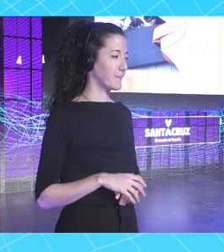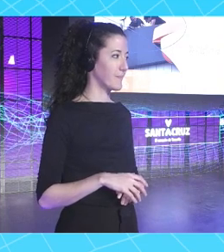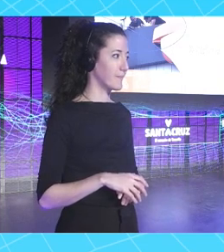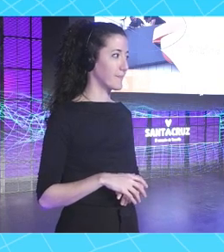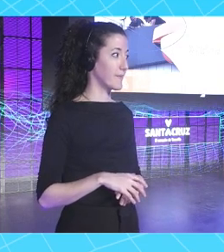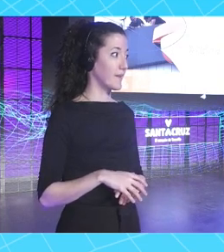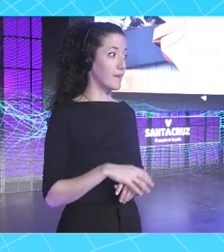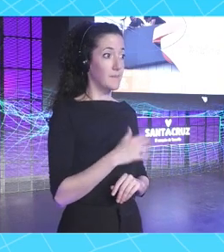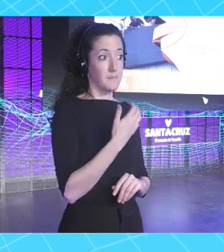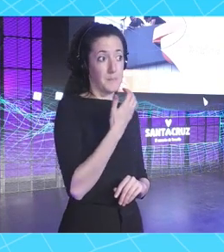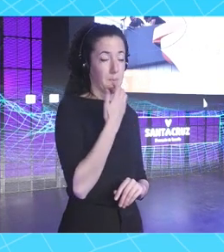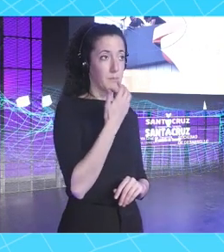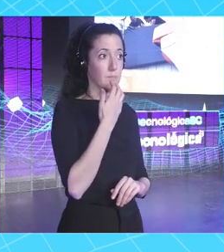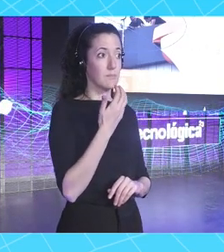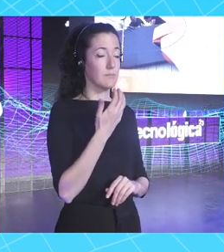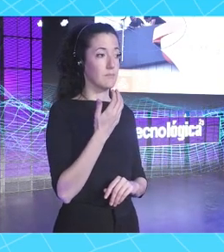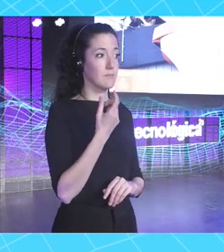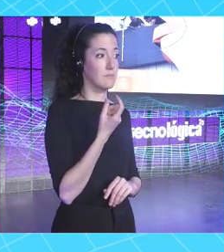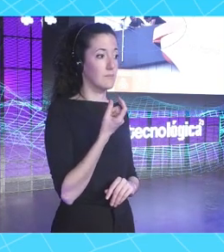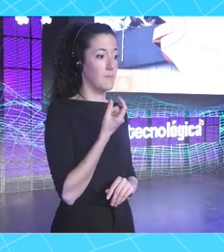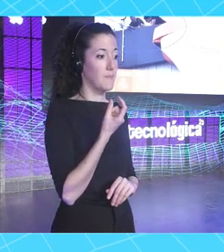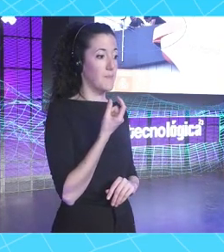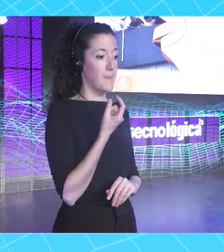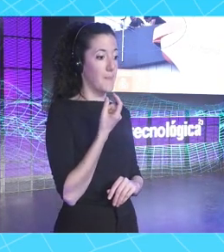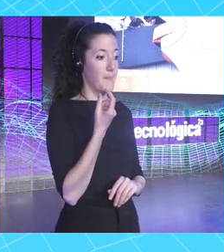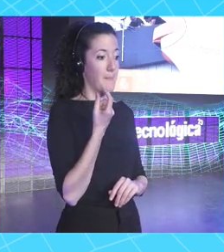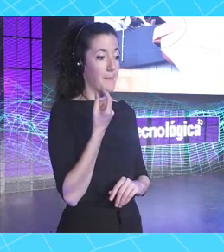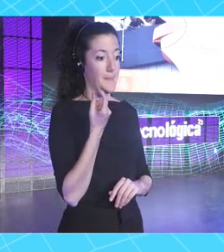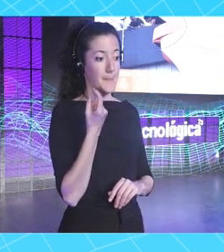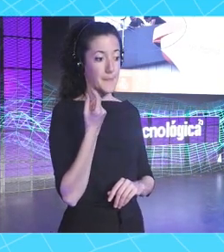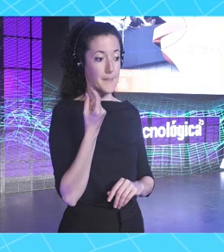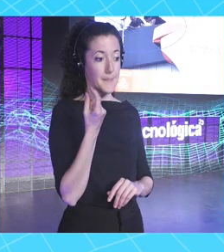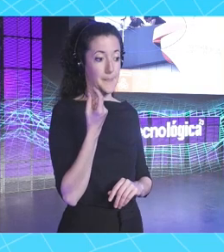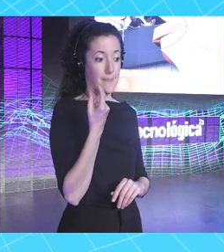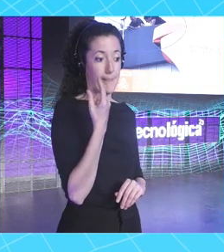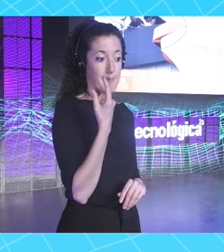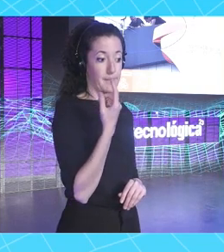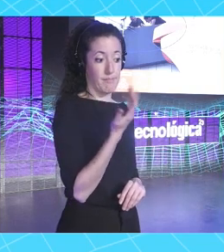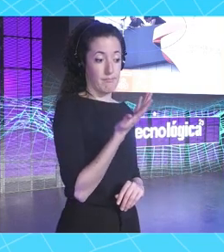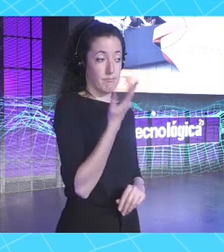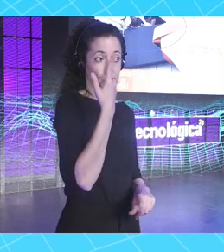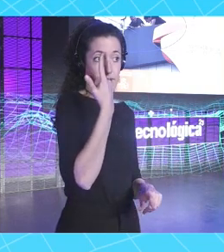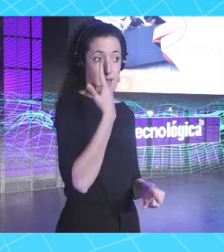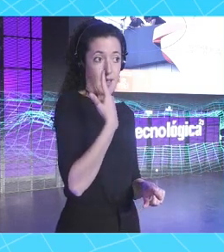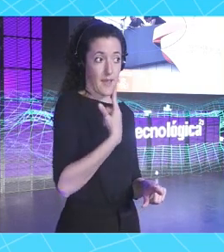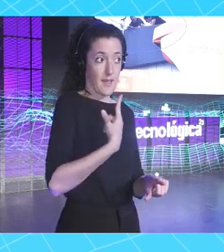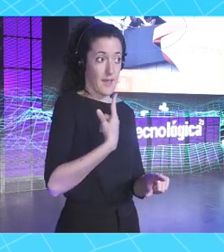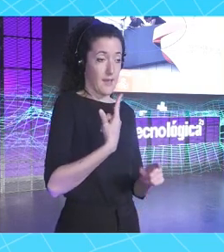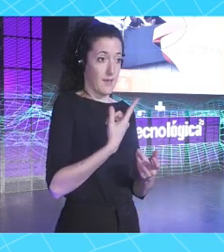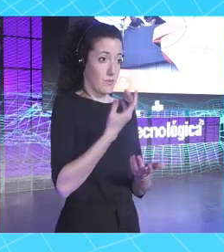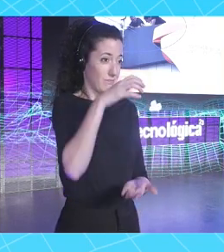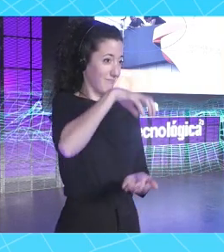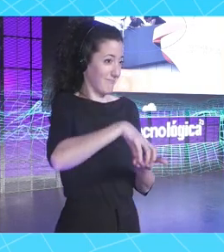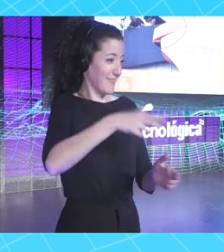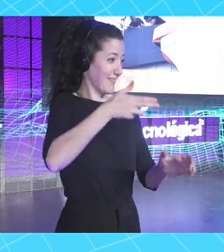ajustar el precio de los elementos que hay en una en una estación de